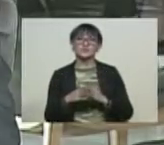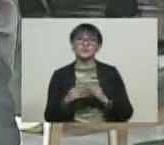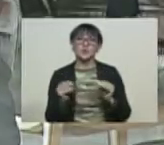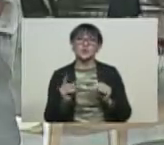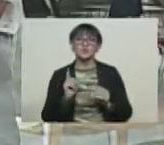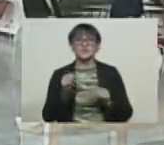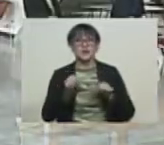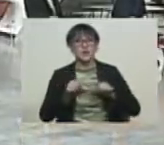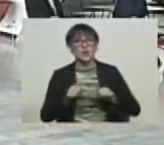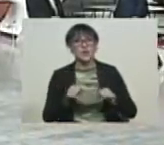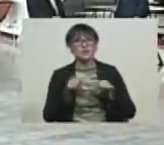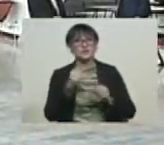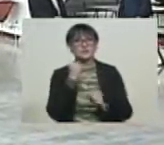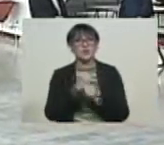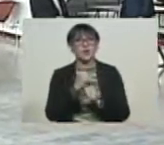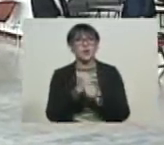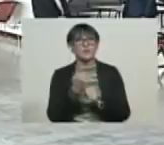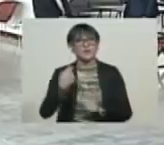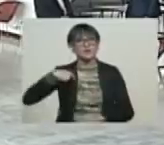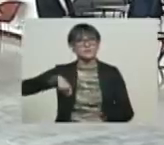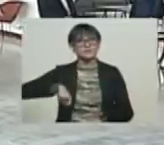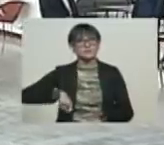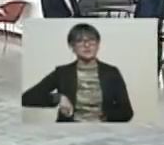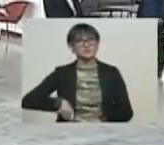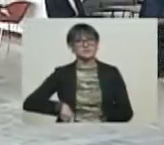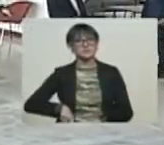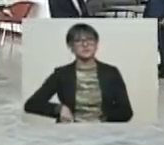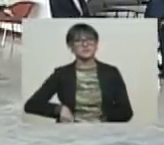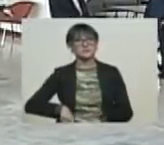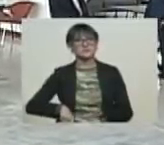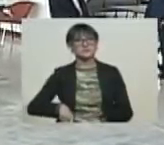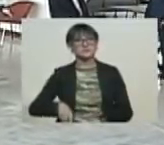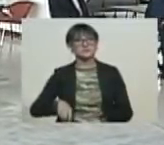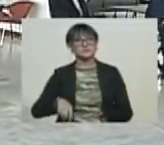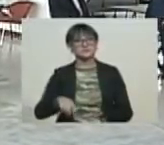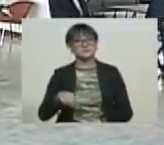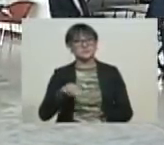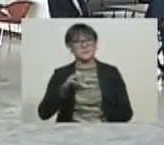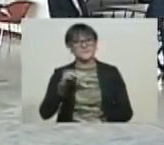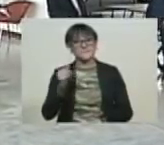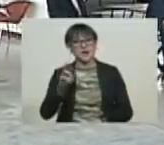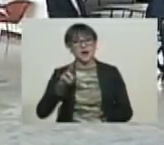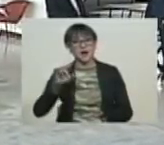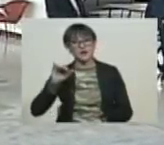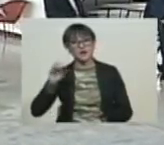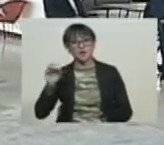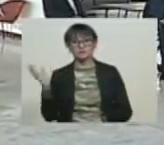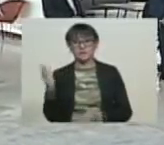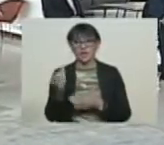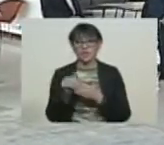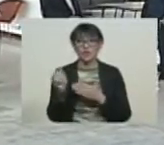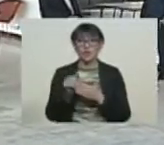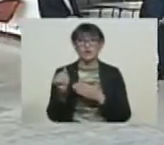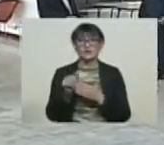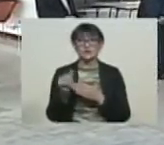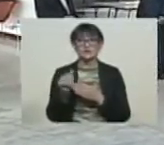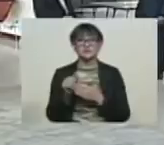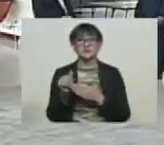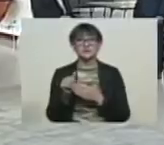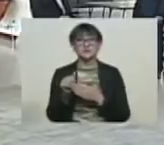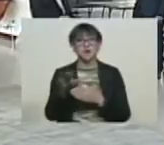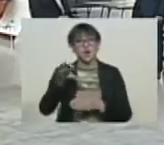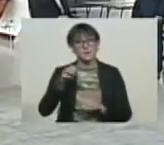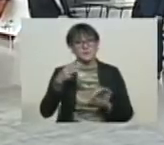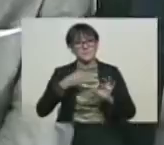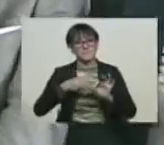Debemos continuar las obras y la inversión. Inversionistas del barrio, traigan sus dólares,